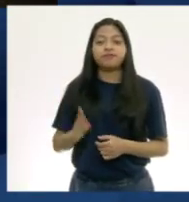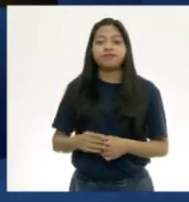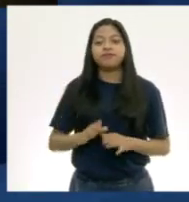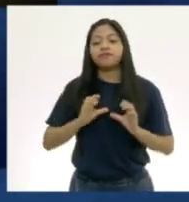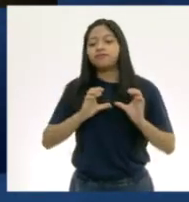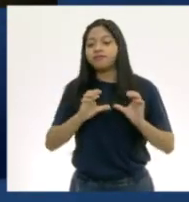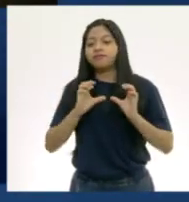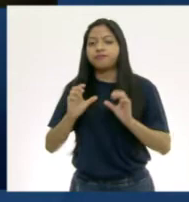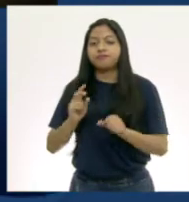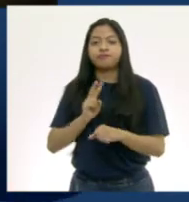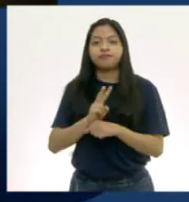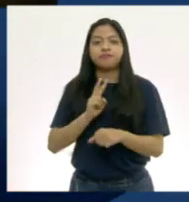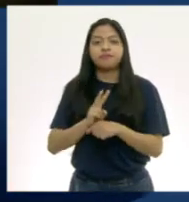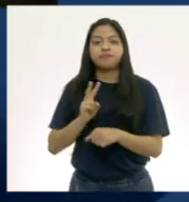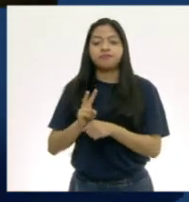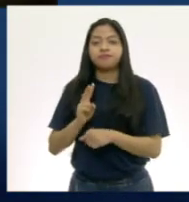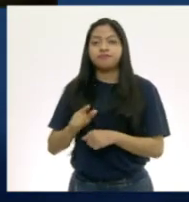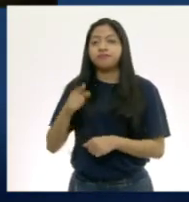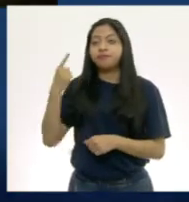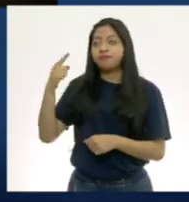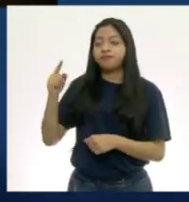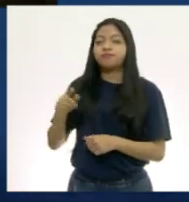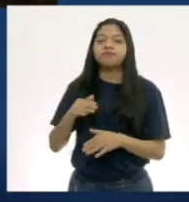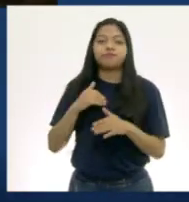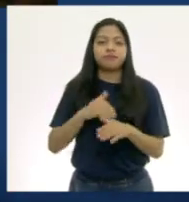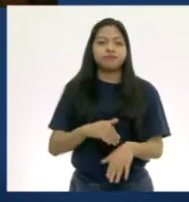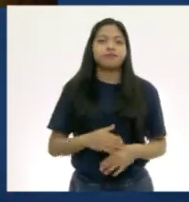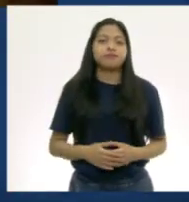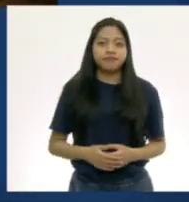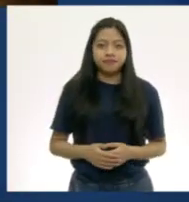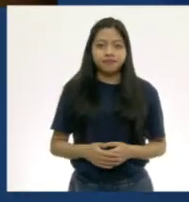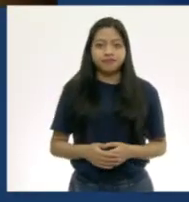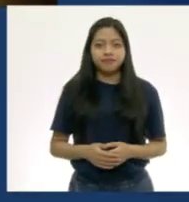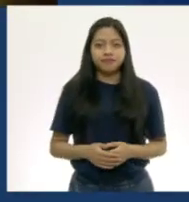en su viaje y reciben sus órdenes.